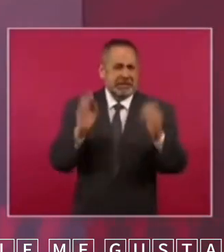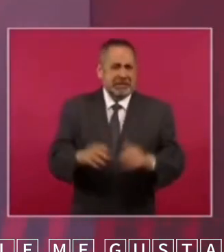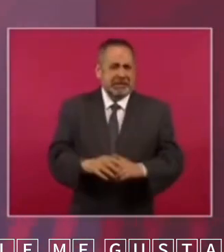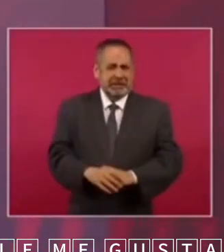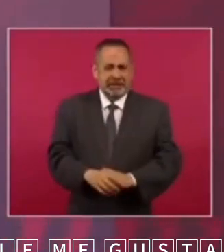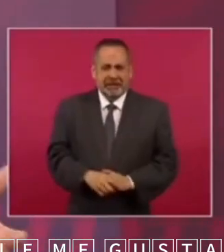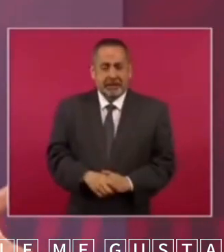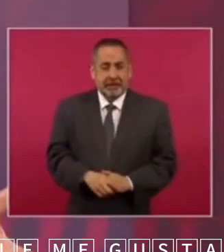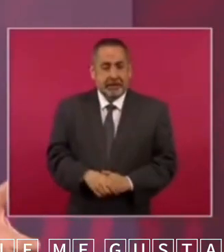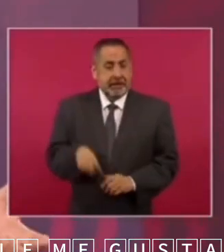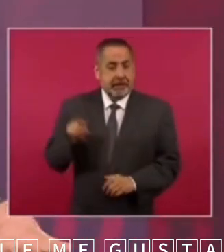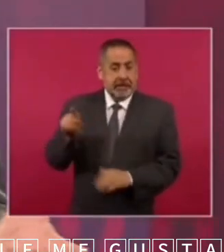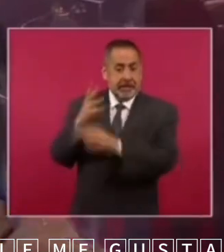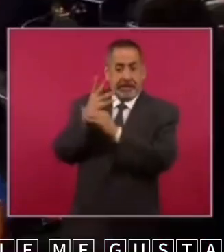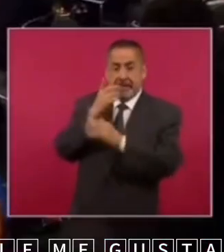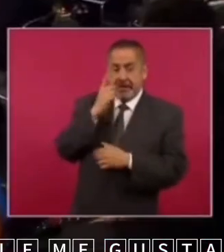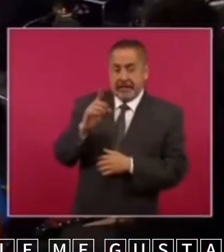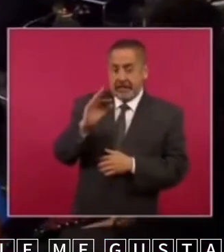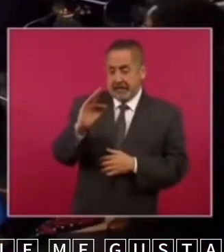Dijo